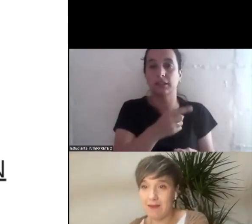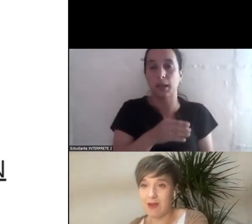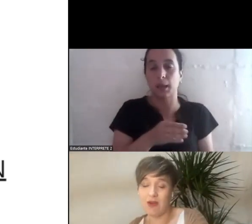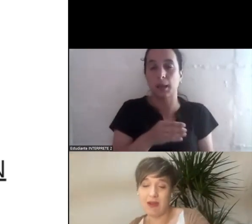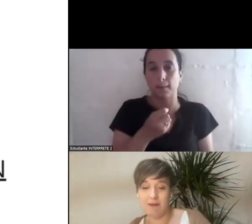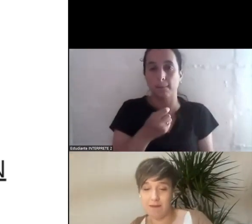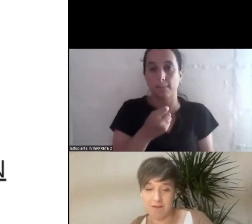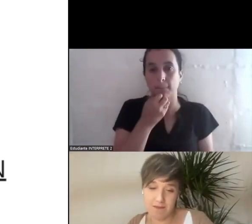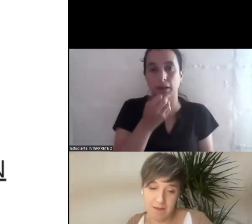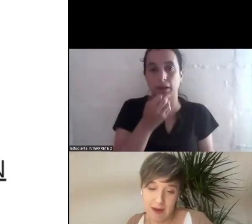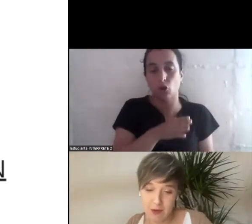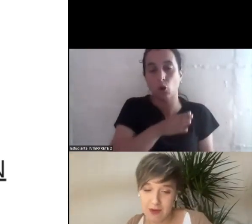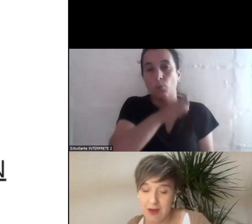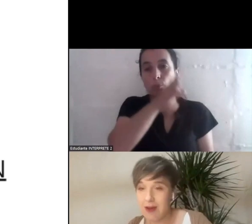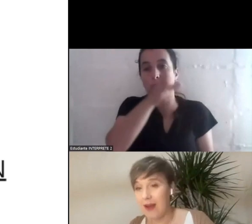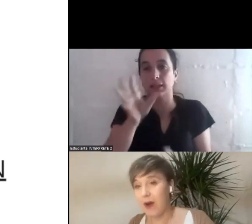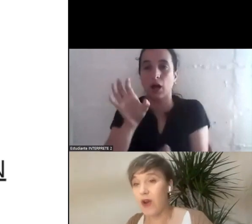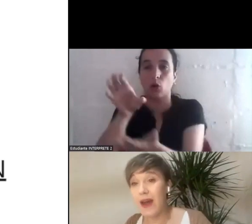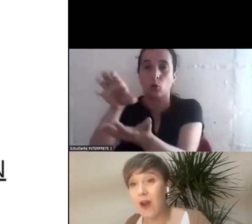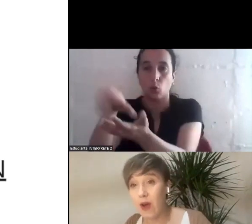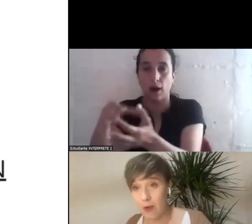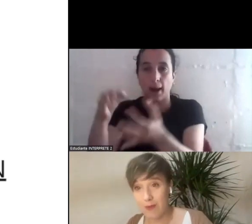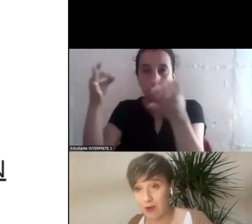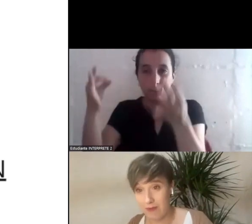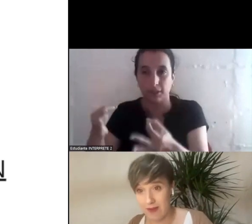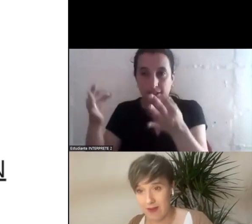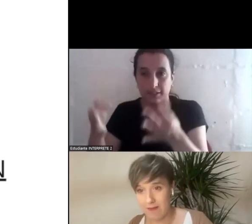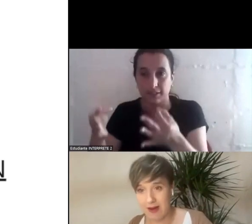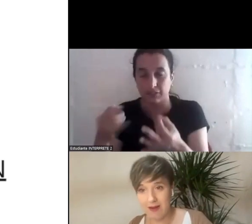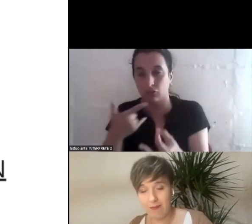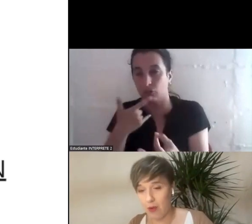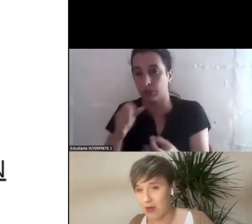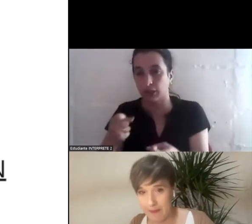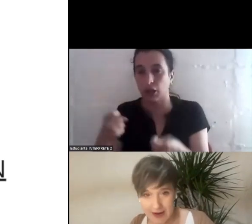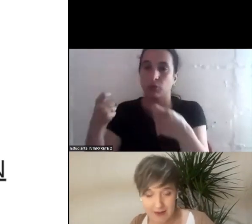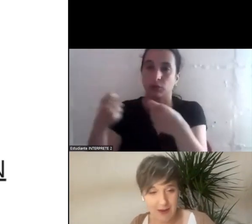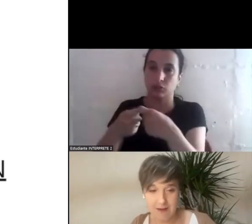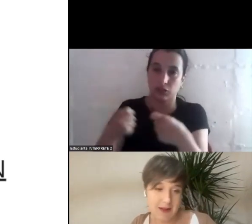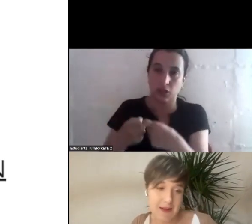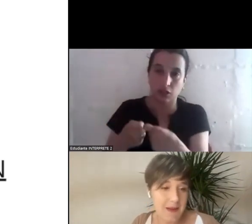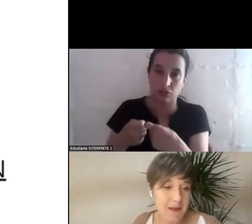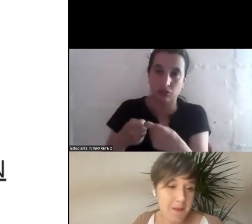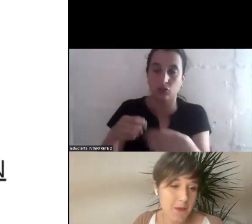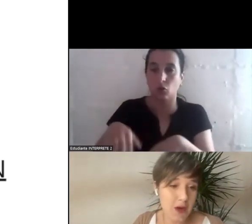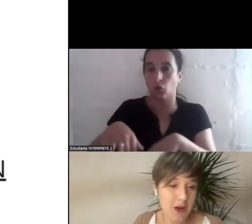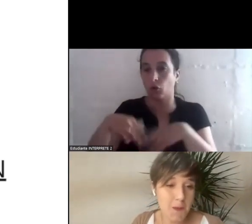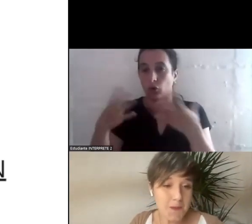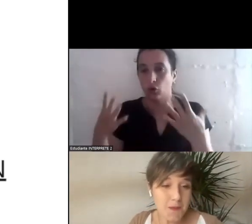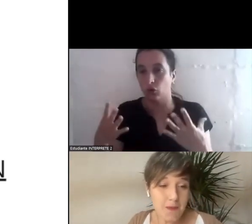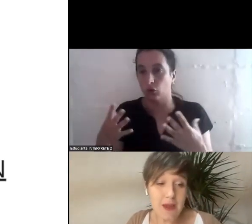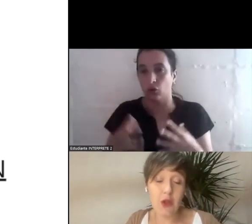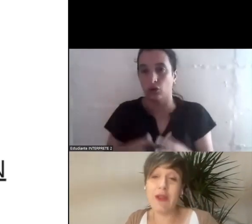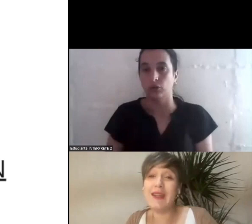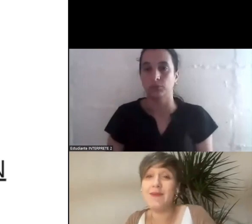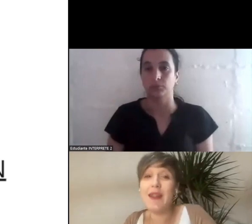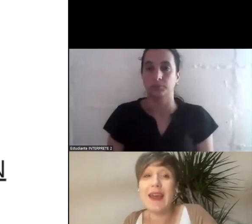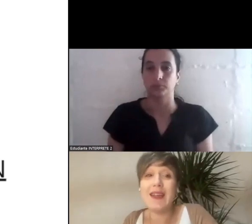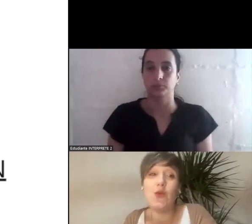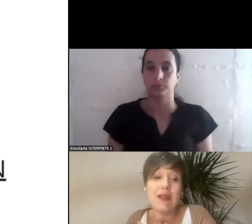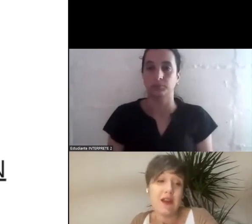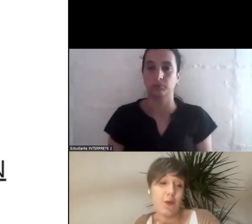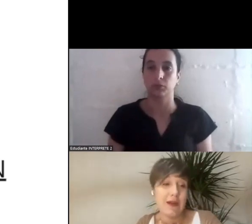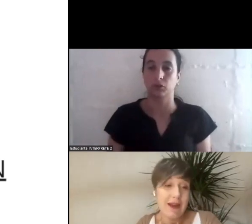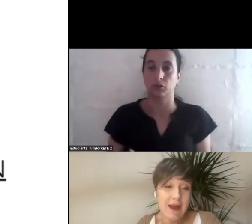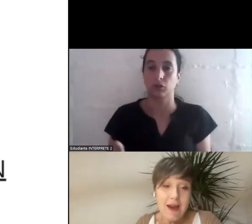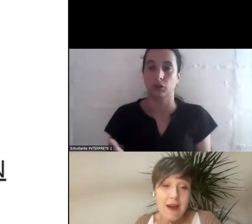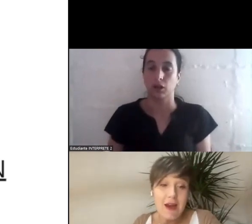familias. Eso es, vamos, el mejor regalo que podemos ofrecer, ¿vale? Por nuestra parte, yo creo. Entonces, sí es verdad que es